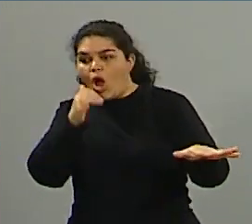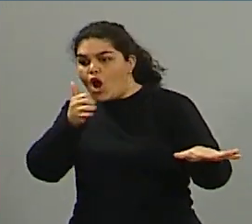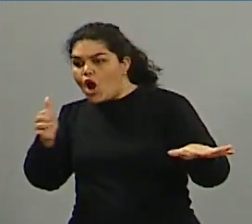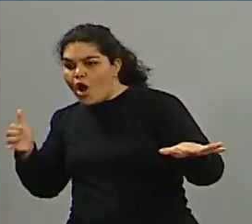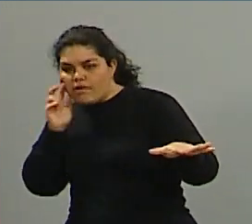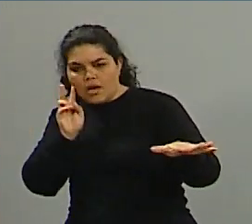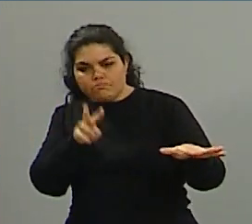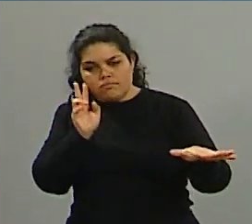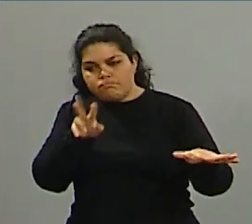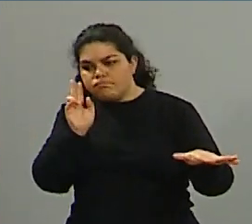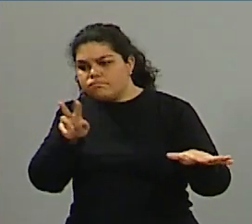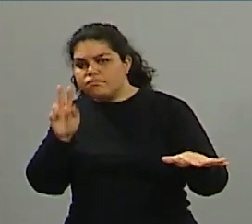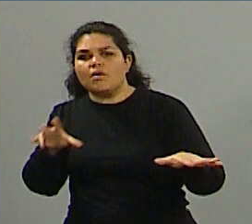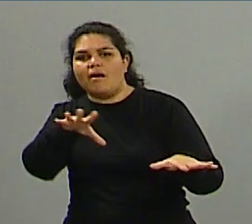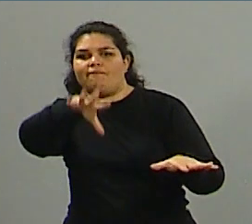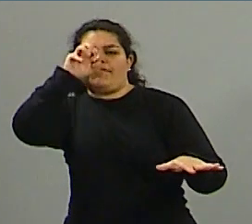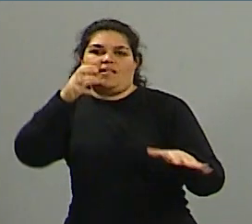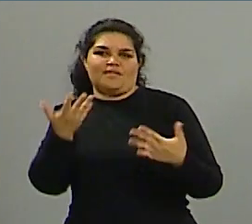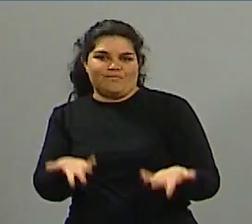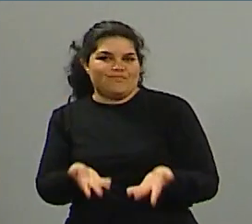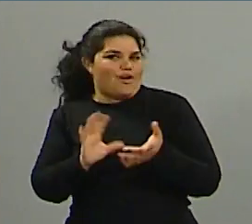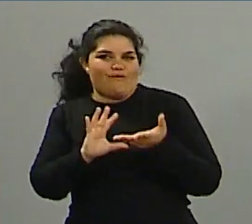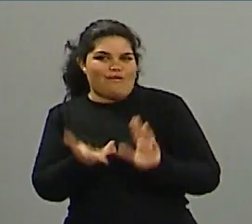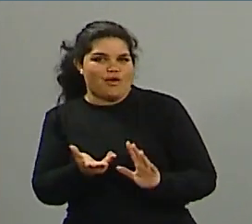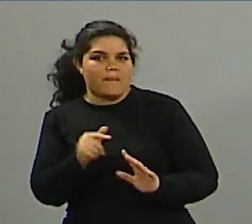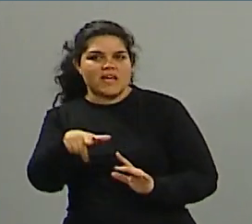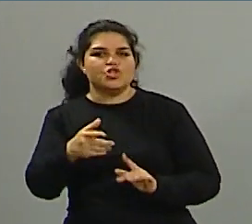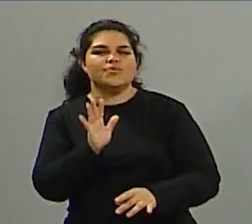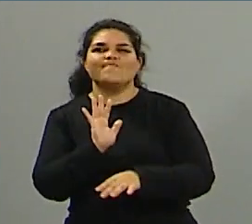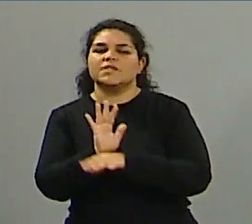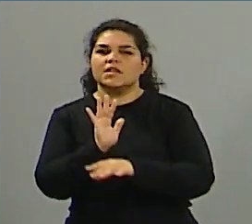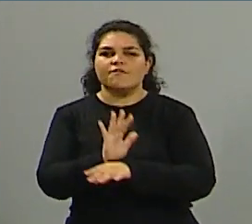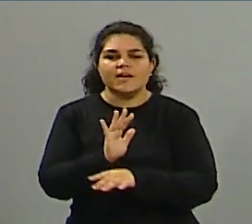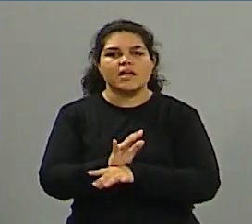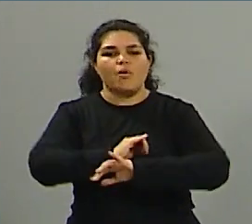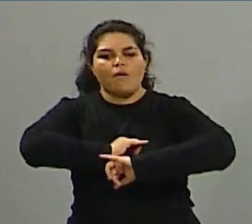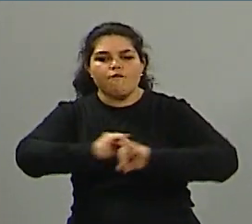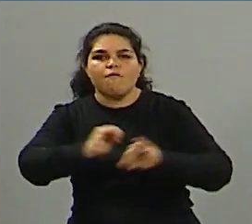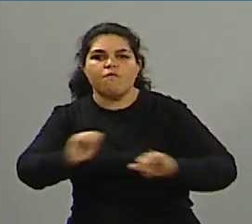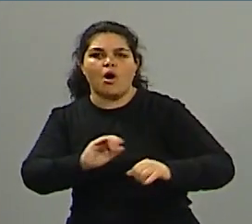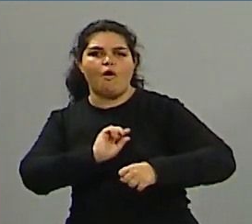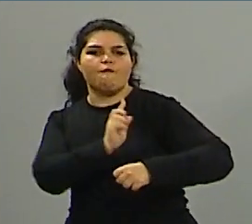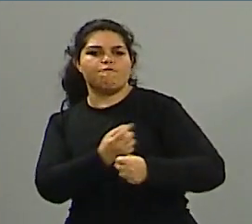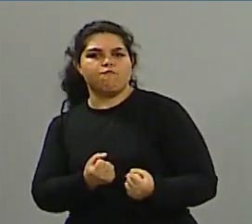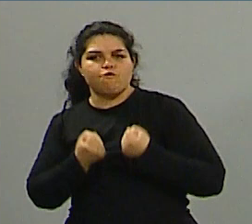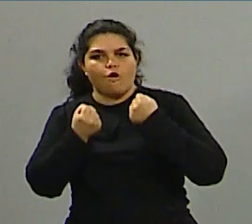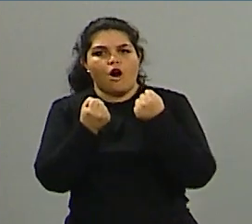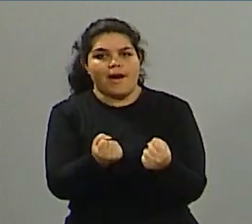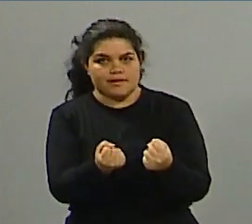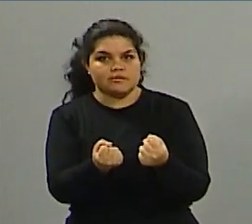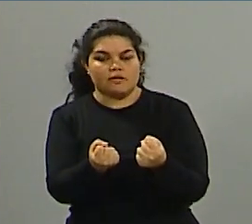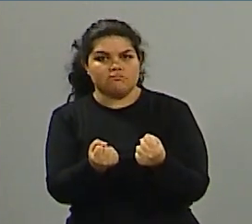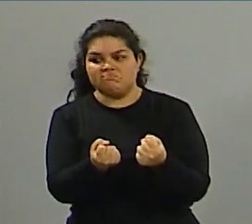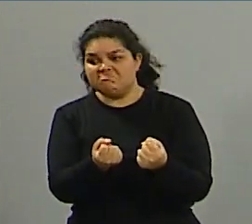esto de este liderazgo fuerte o este liderazgo por ahí con un tono de voz elevado, comunicando las ideas, esas son cosas que ellos